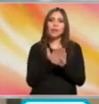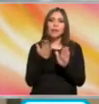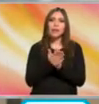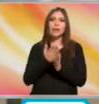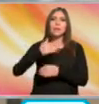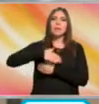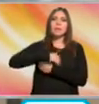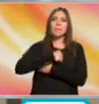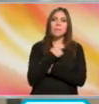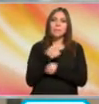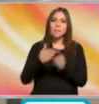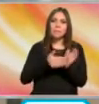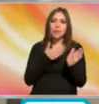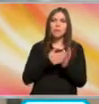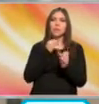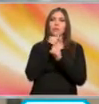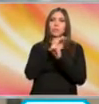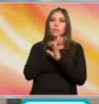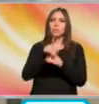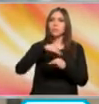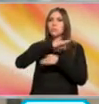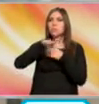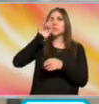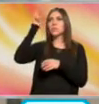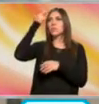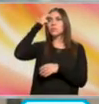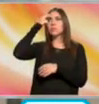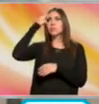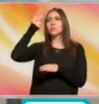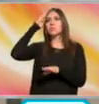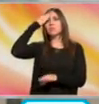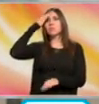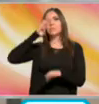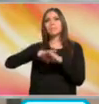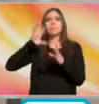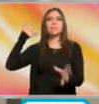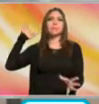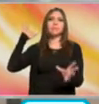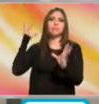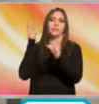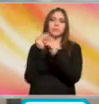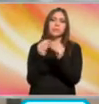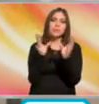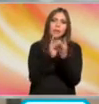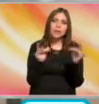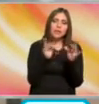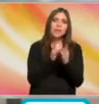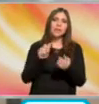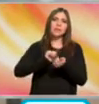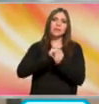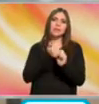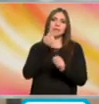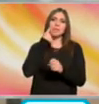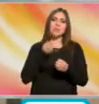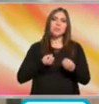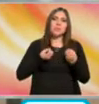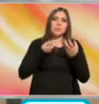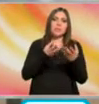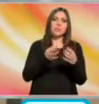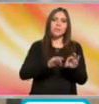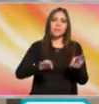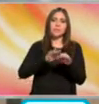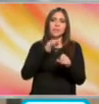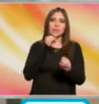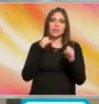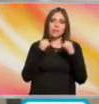datos, recrean sus estructuras culturales de cuando ellos estuvieron y nos enriquecen y como identidad institucional, ¿no? Las damas